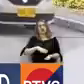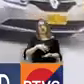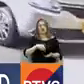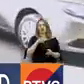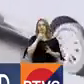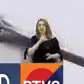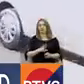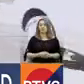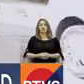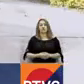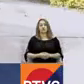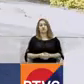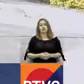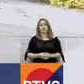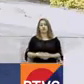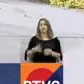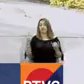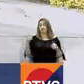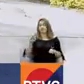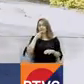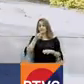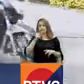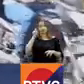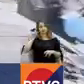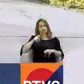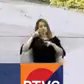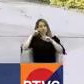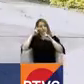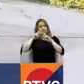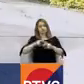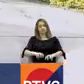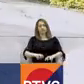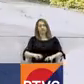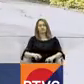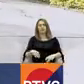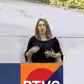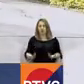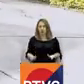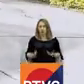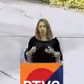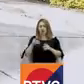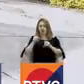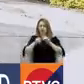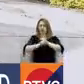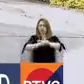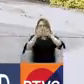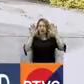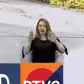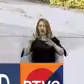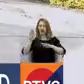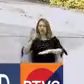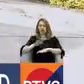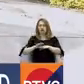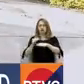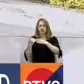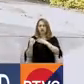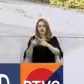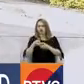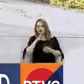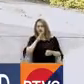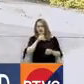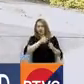dado instrucciones para que se adelante las investigaciones correspondientes y aclarar las responsabilidades de cada una de las partes